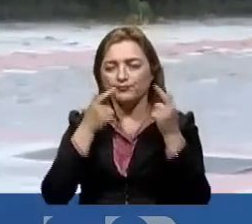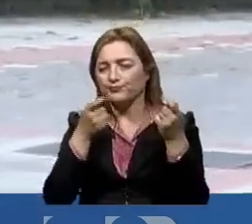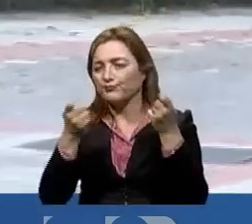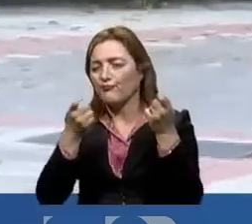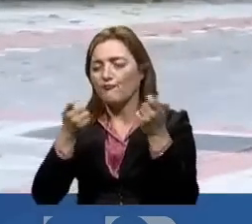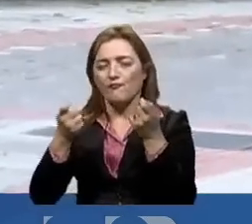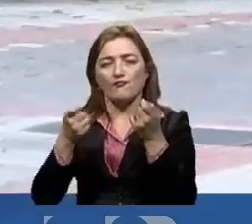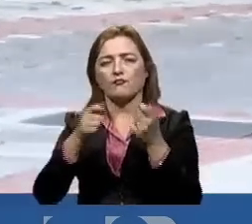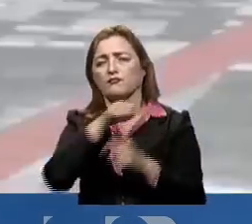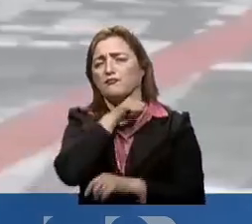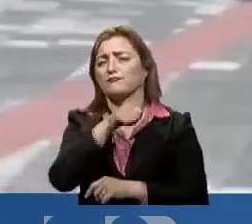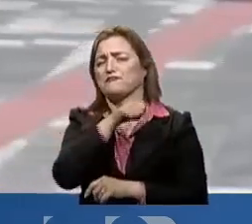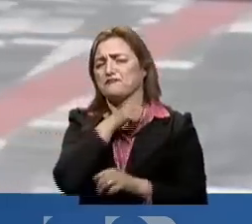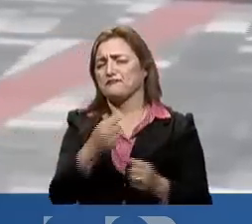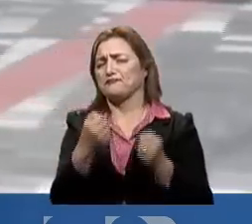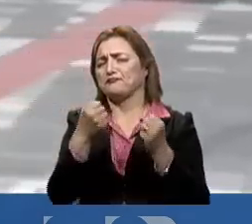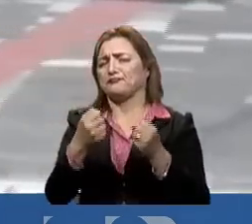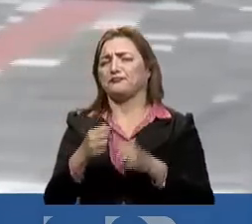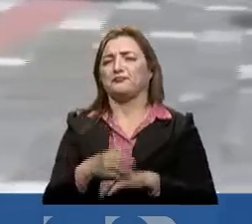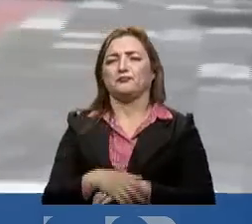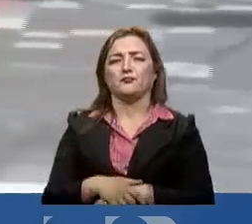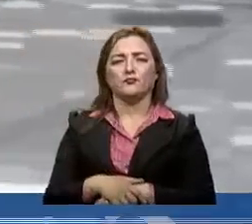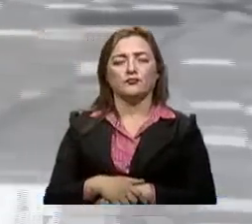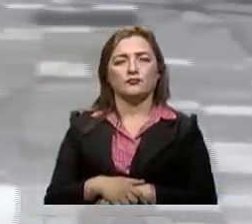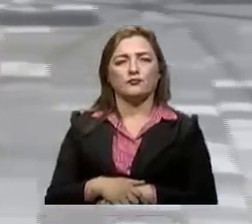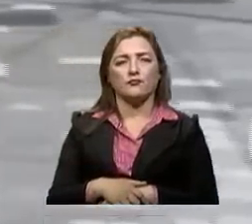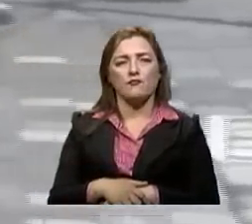patrullaje para así reducir los índices de inseguridad.